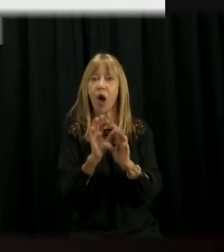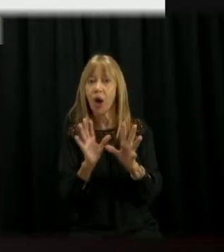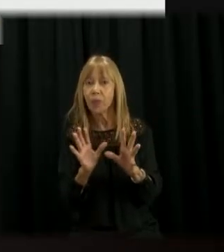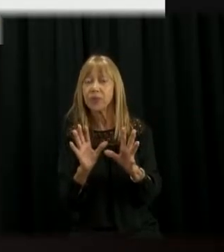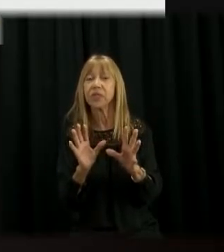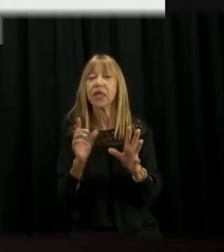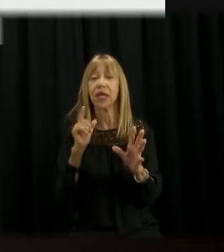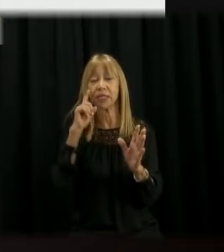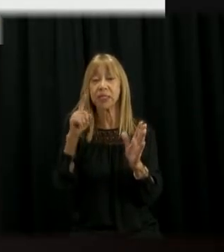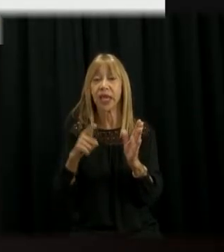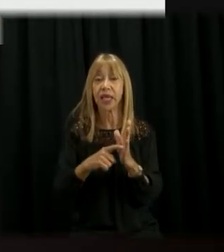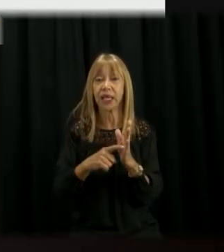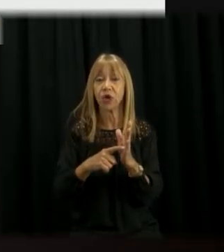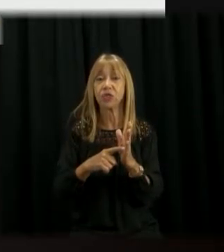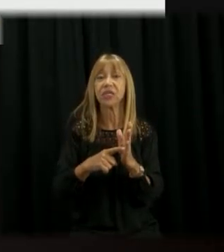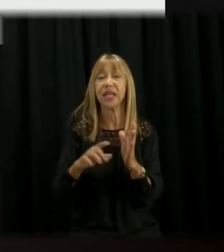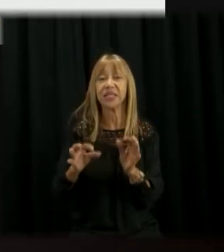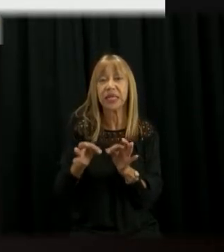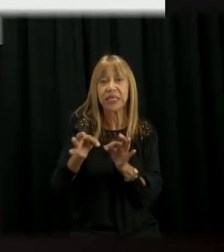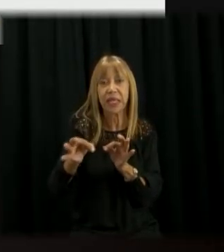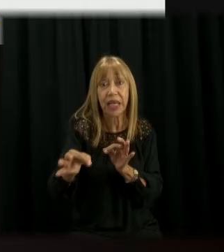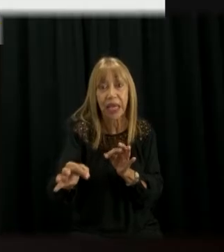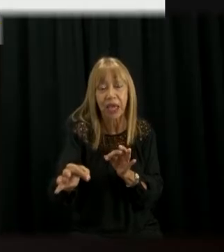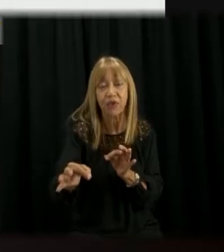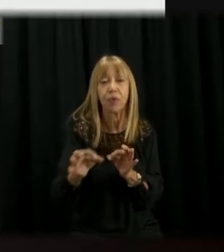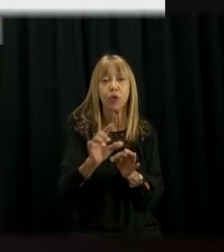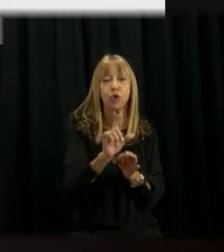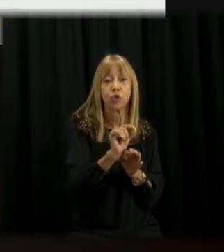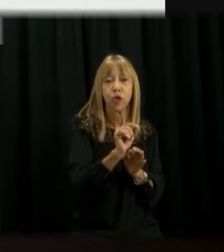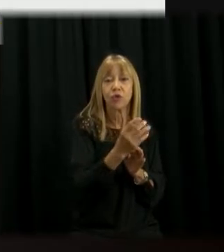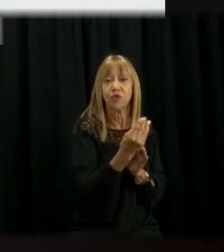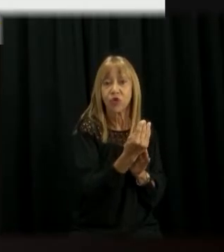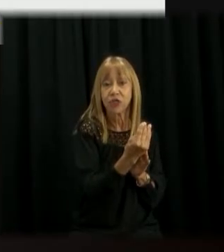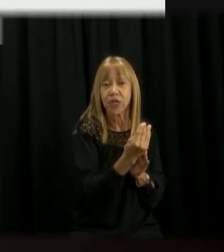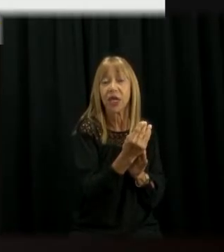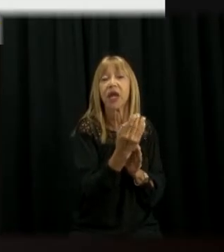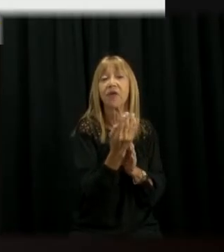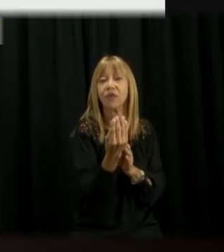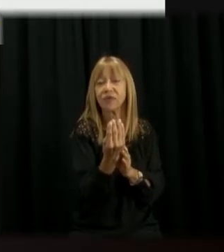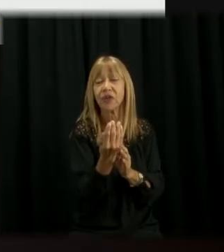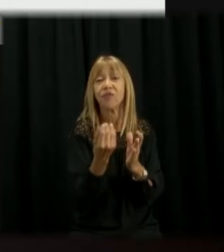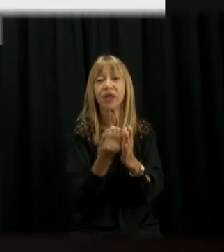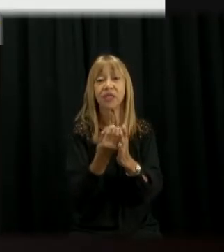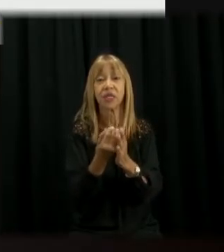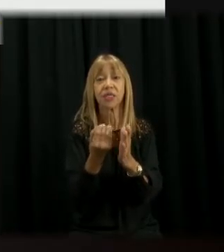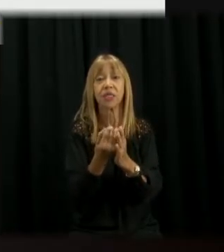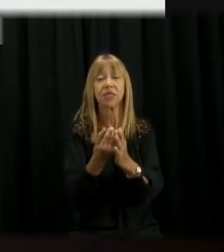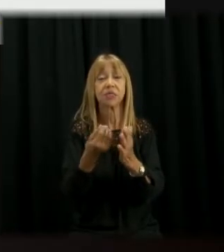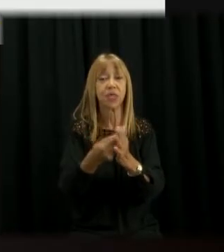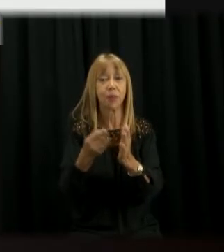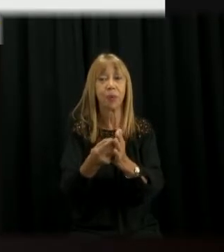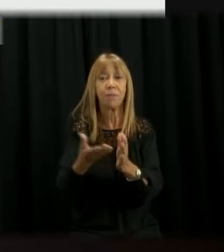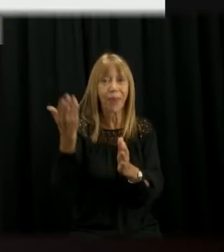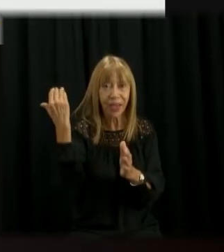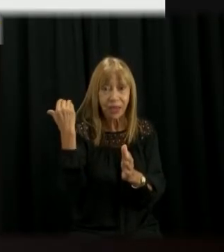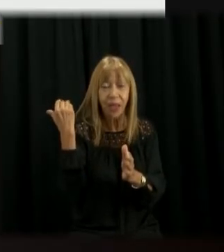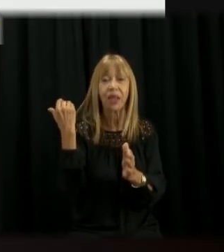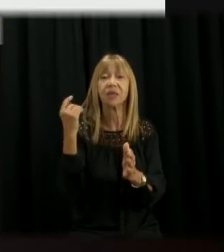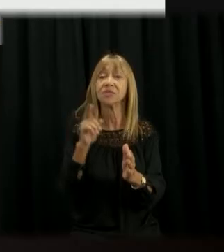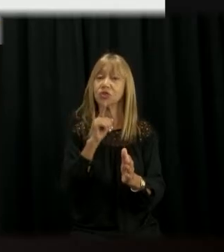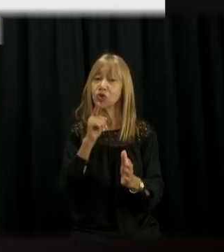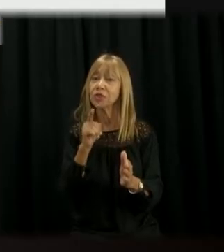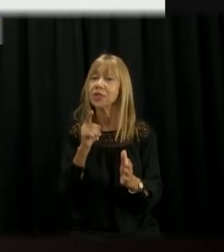Así que obviamente tomando en consideración el retraso del 2014 y del 2015 de sus estados financieros